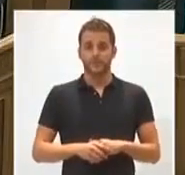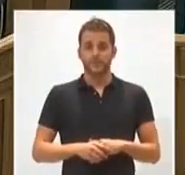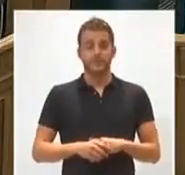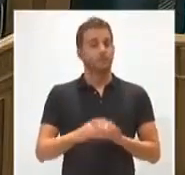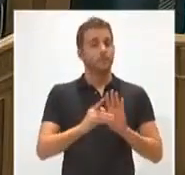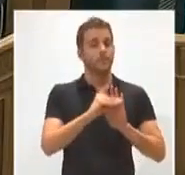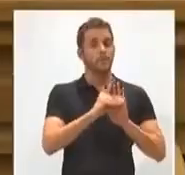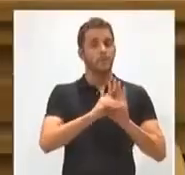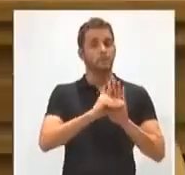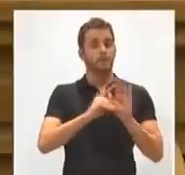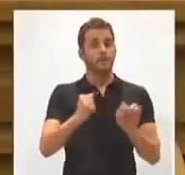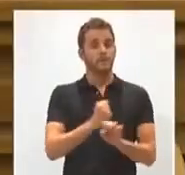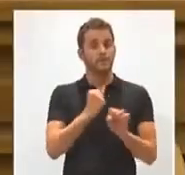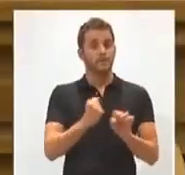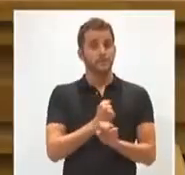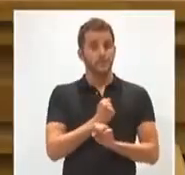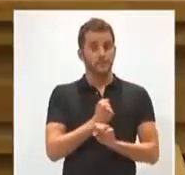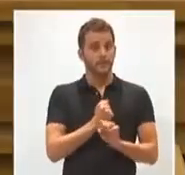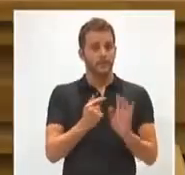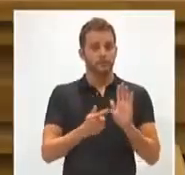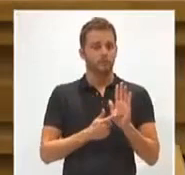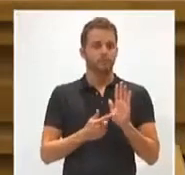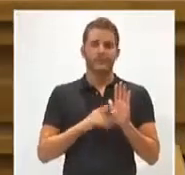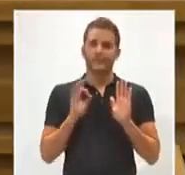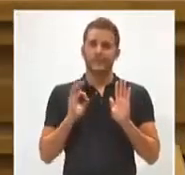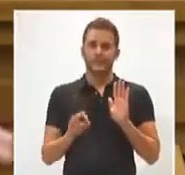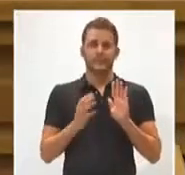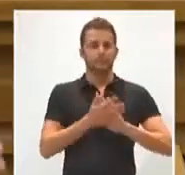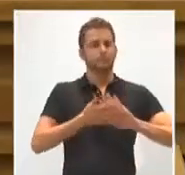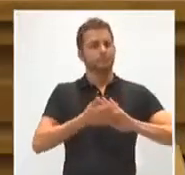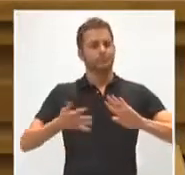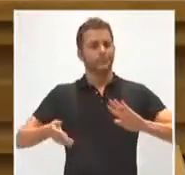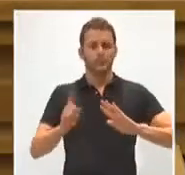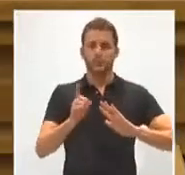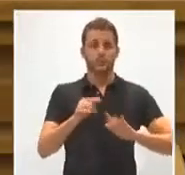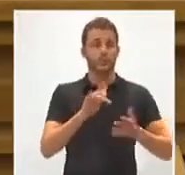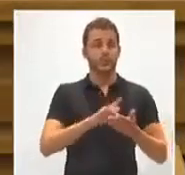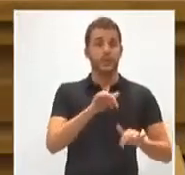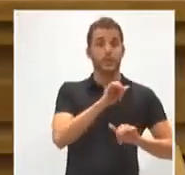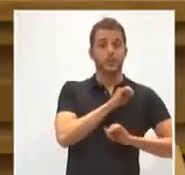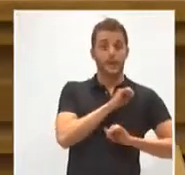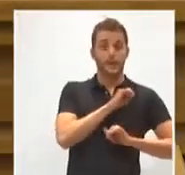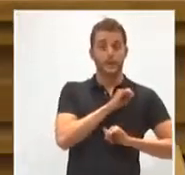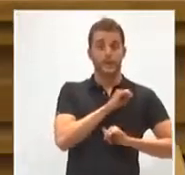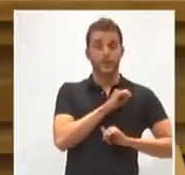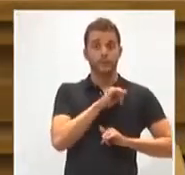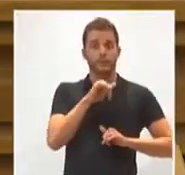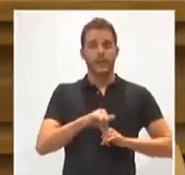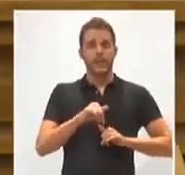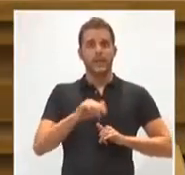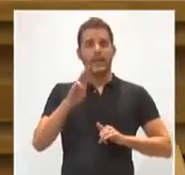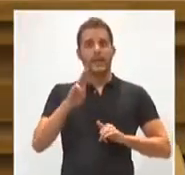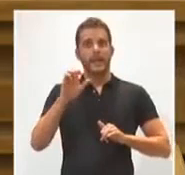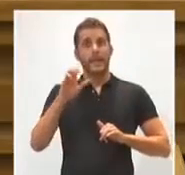los datos del empleo los datos del empleo son elocuentes no me extenderé mucho pero tanto en paro registrado como en epa estamos en una tendencia muy positiva